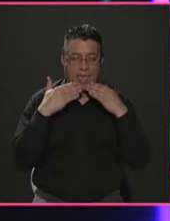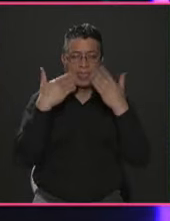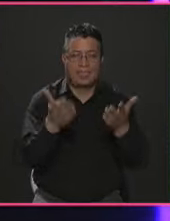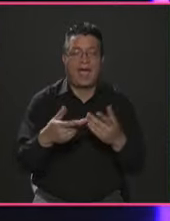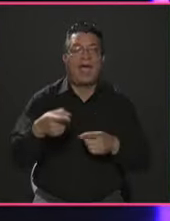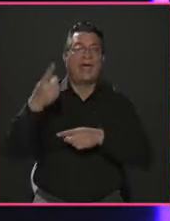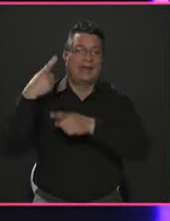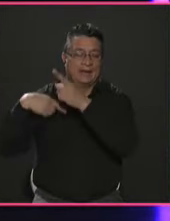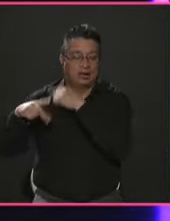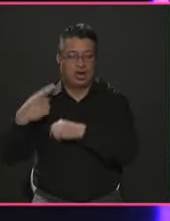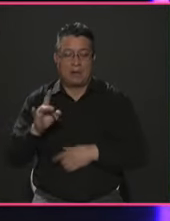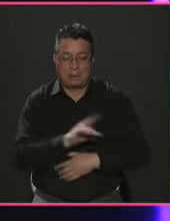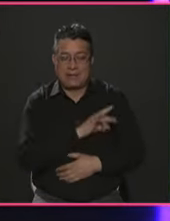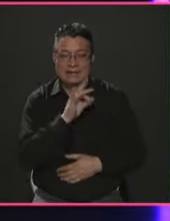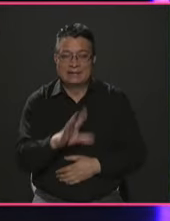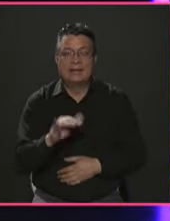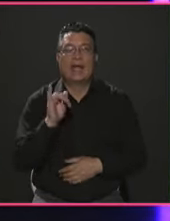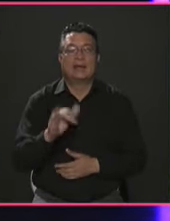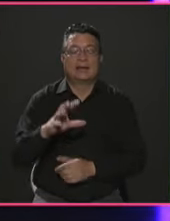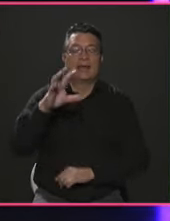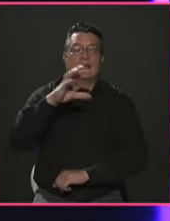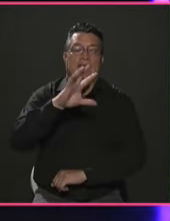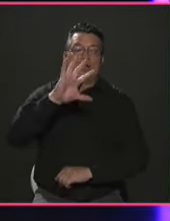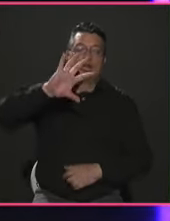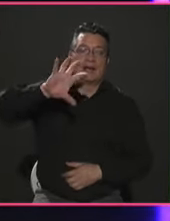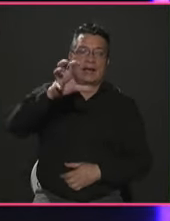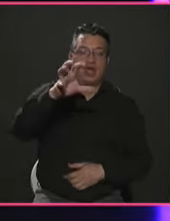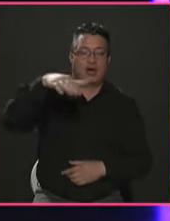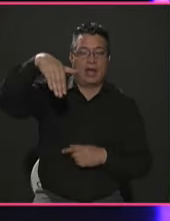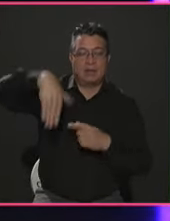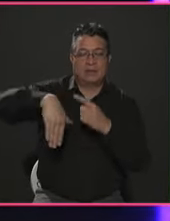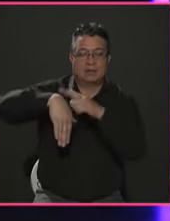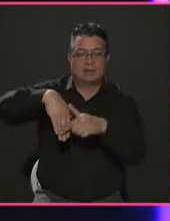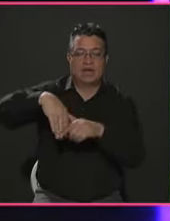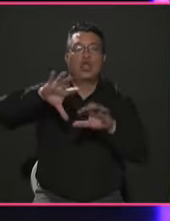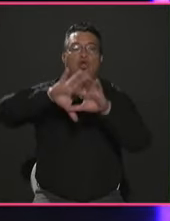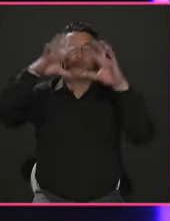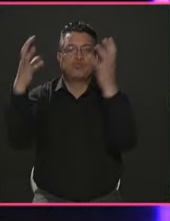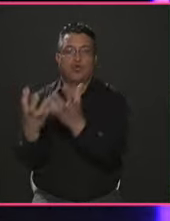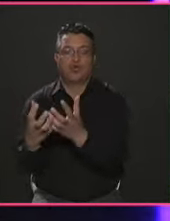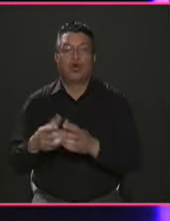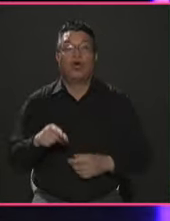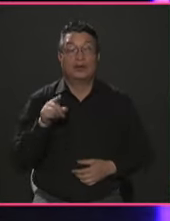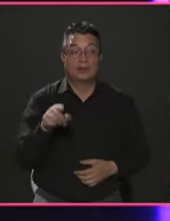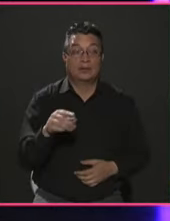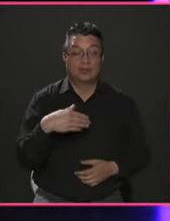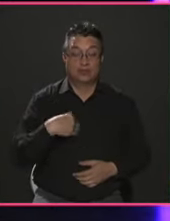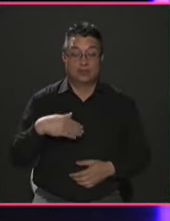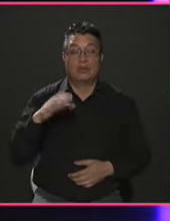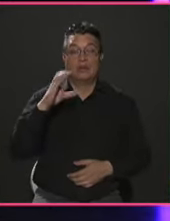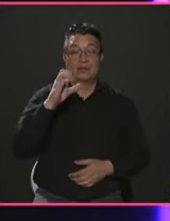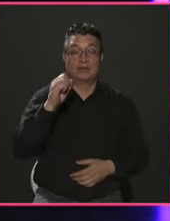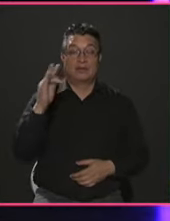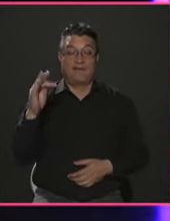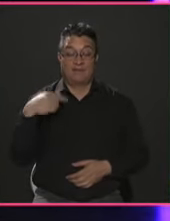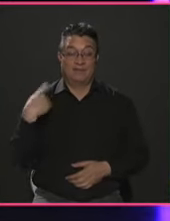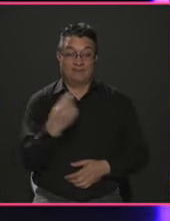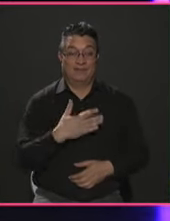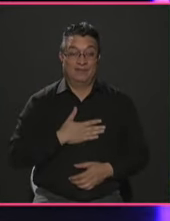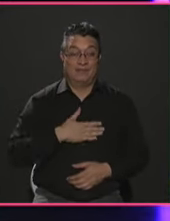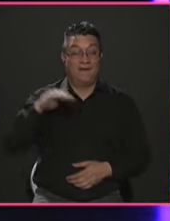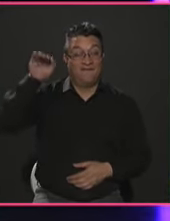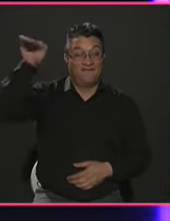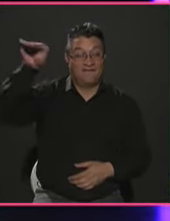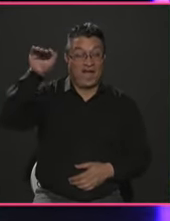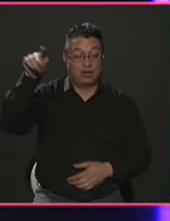historia tanto para Chile como para la región y para el mundo caf de hecho nuestro banco es un testimonio